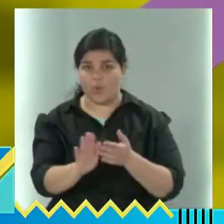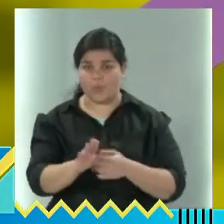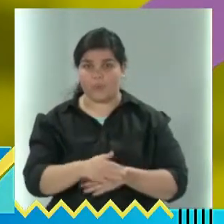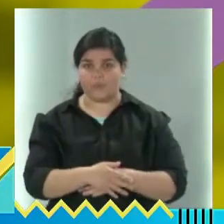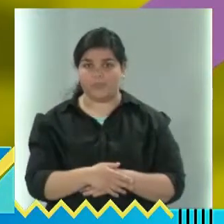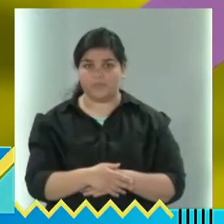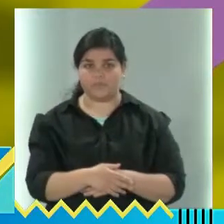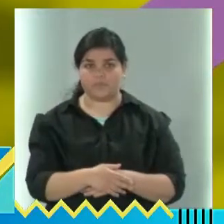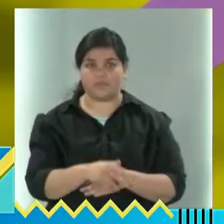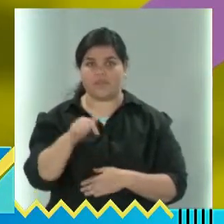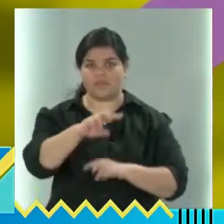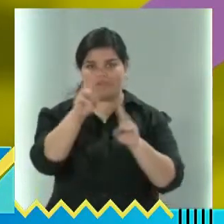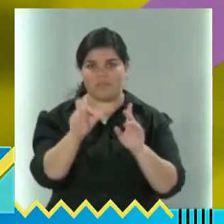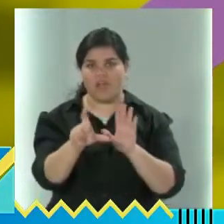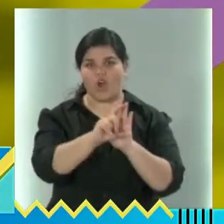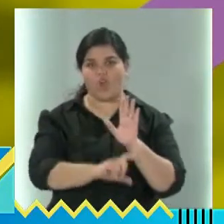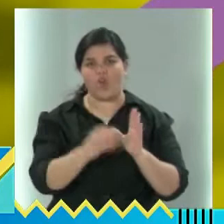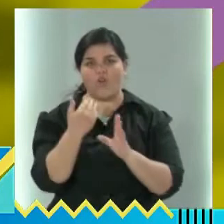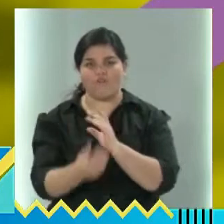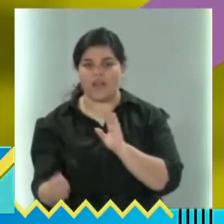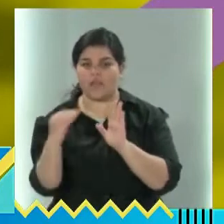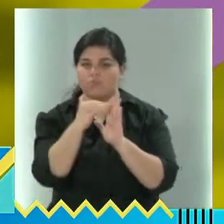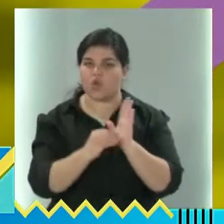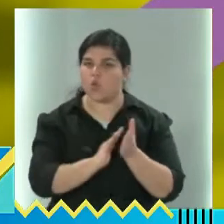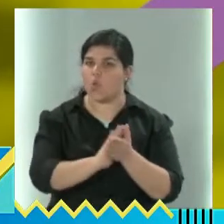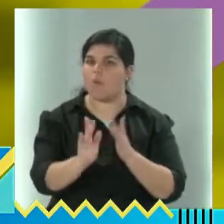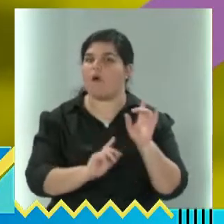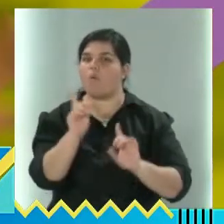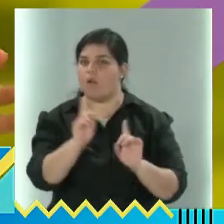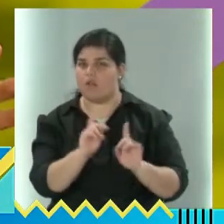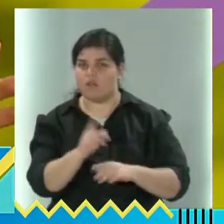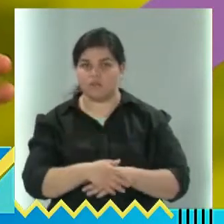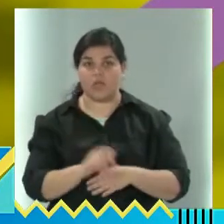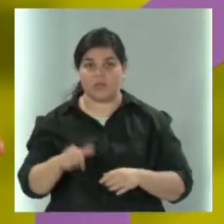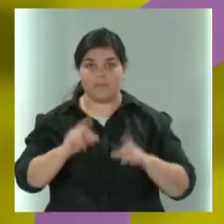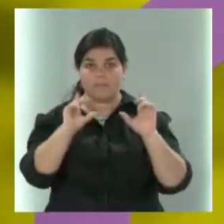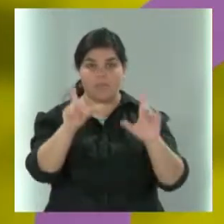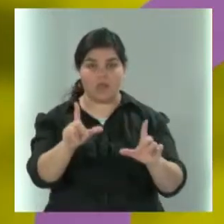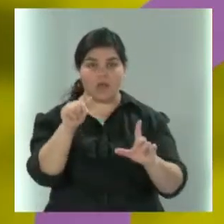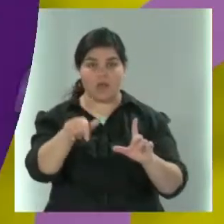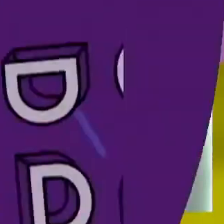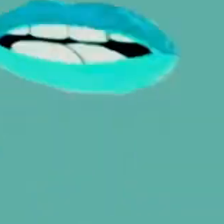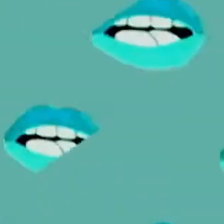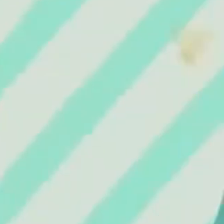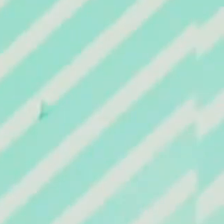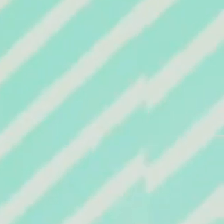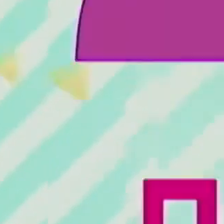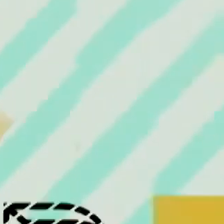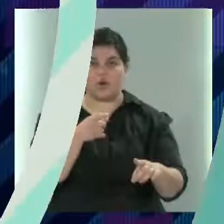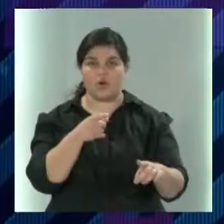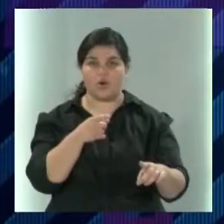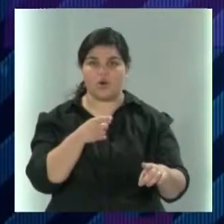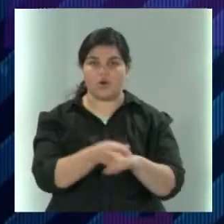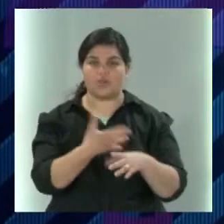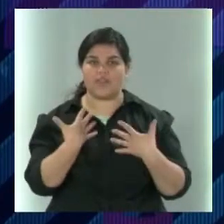en definitiva, con respecto al Código de Faltas y estas nuevas faltas que se contemplan. En una placa tenemos las contravenciones contra la salud, la sanidad e